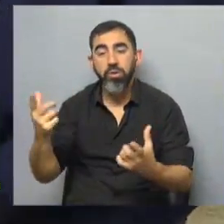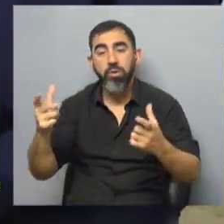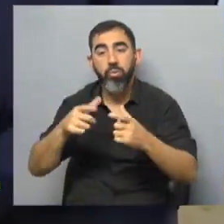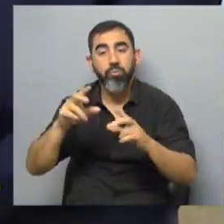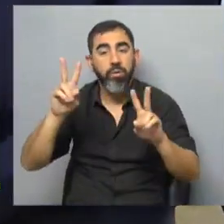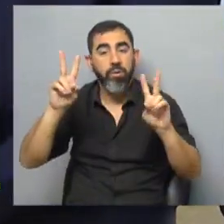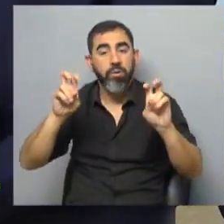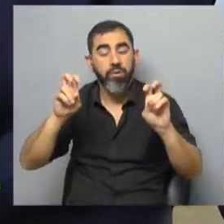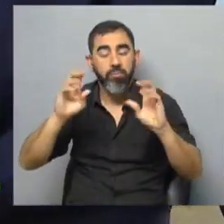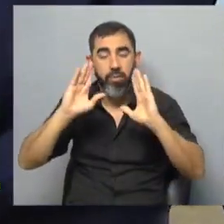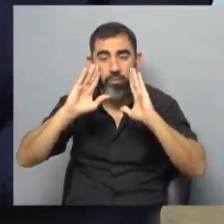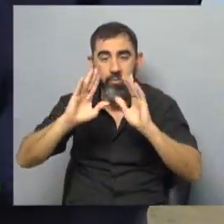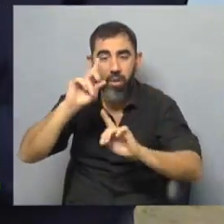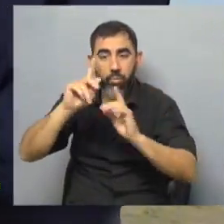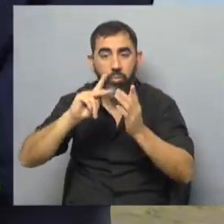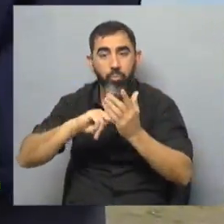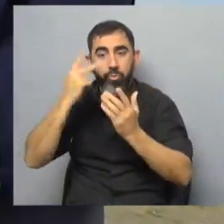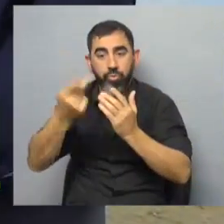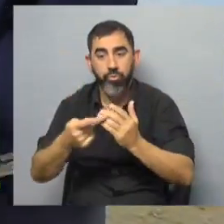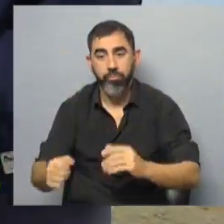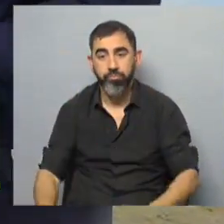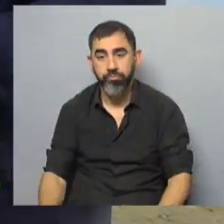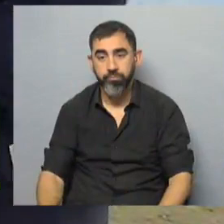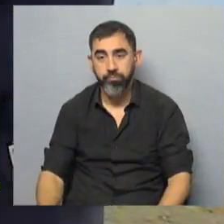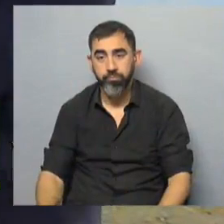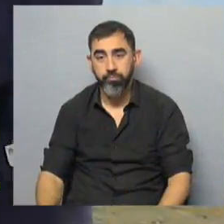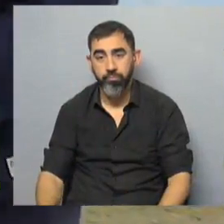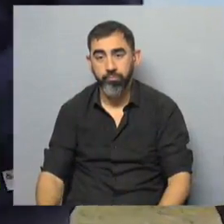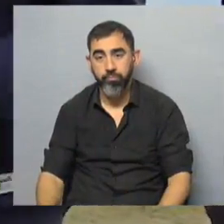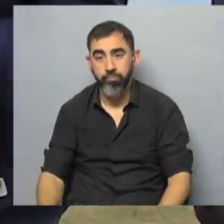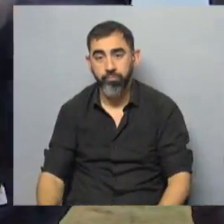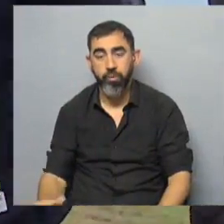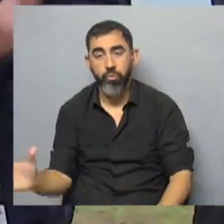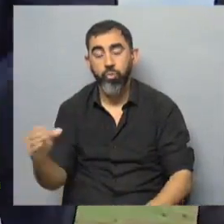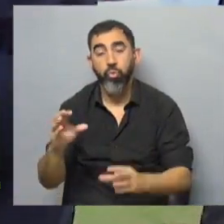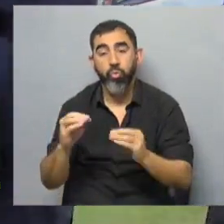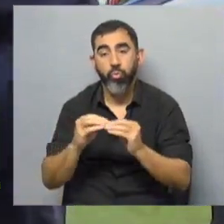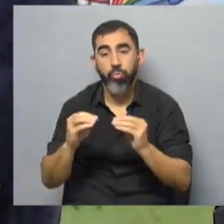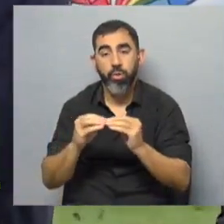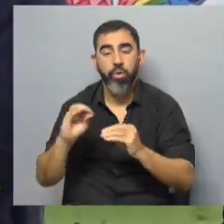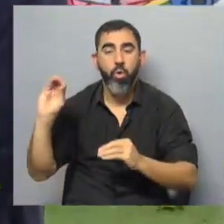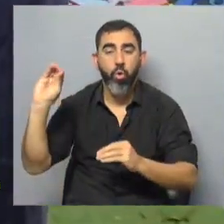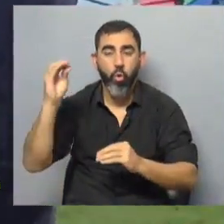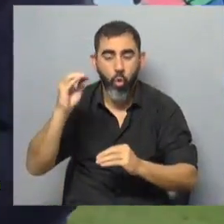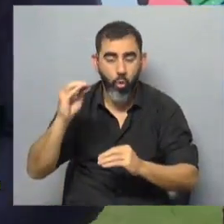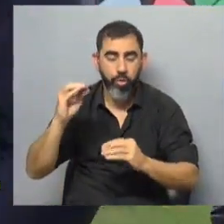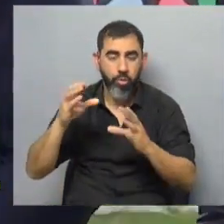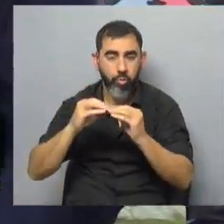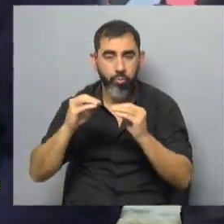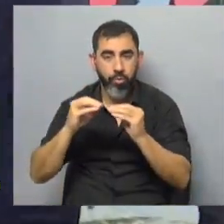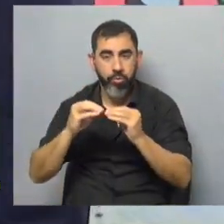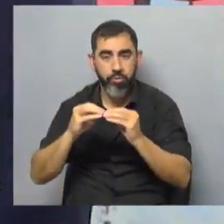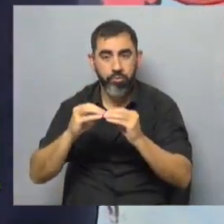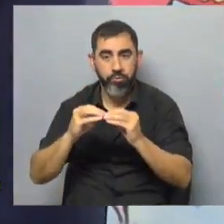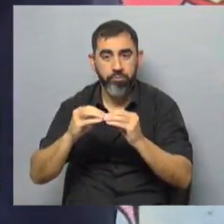sobre determinados proyectos. Exacto, en realidad somos todos compañeros, jóvenes,